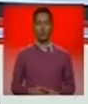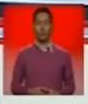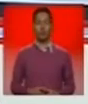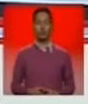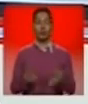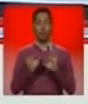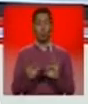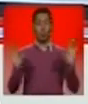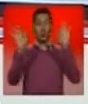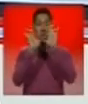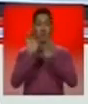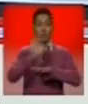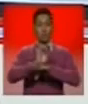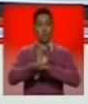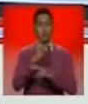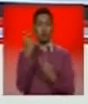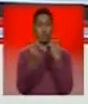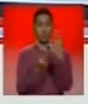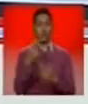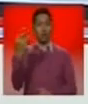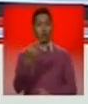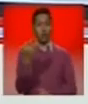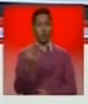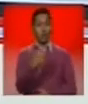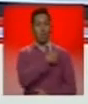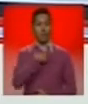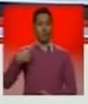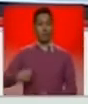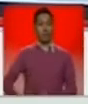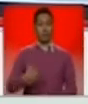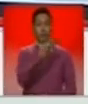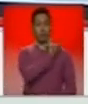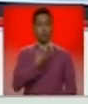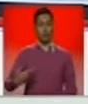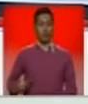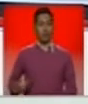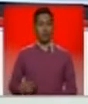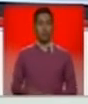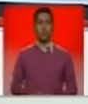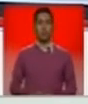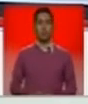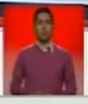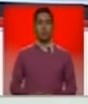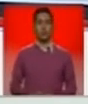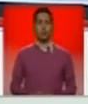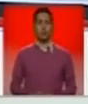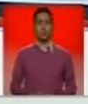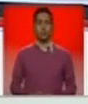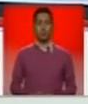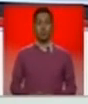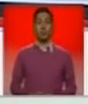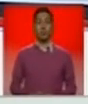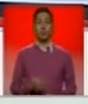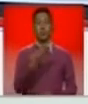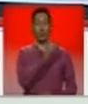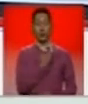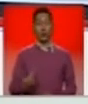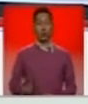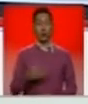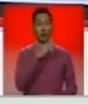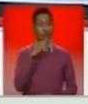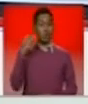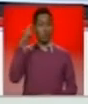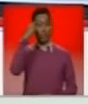Importancia para Ecuador de la visita oficial del presidente de China, Xi Jinping, y como ve Rafael Correa a los